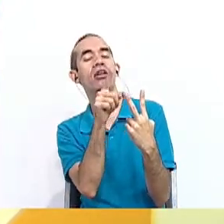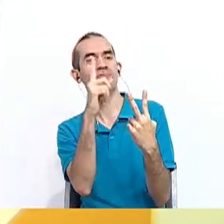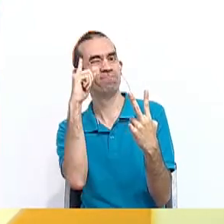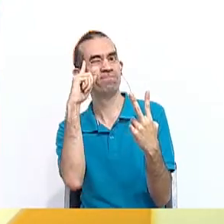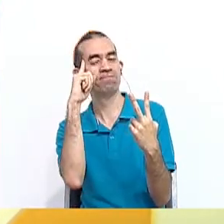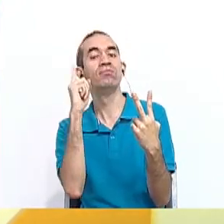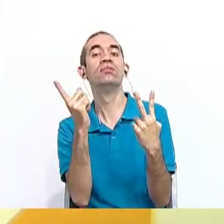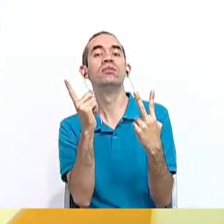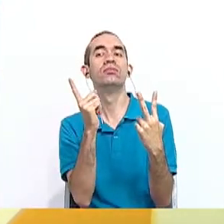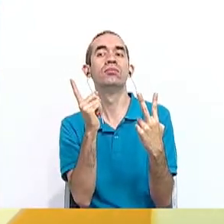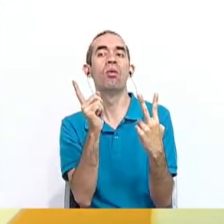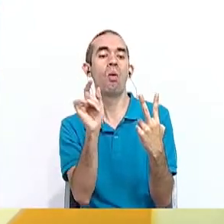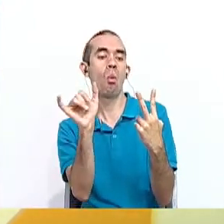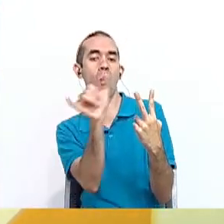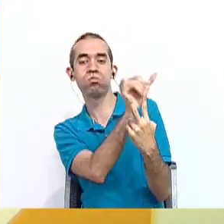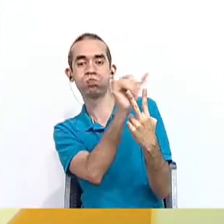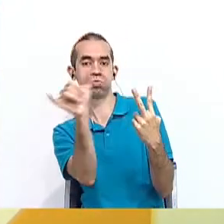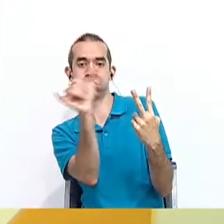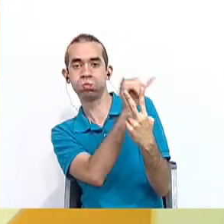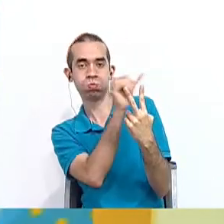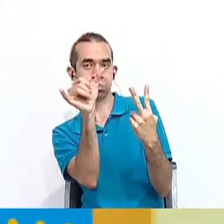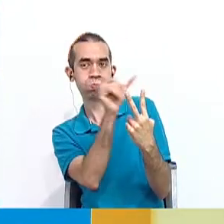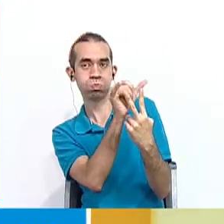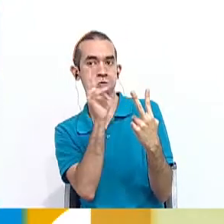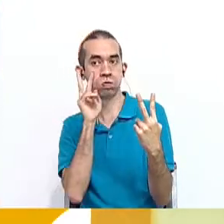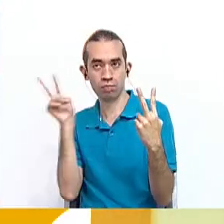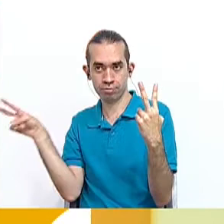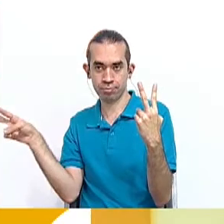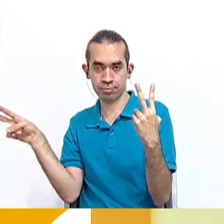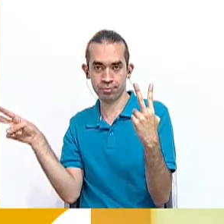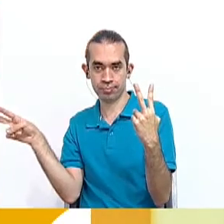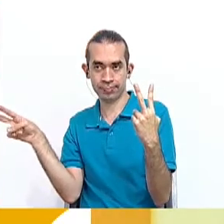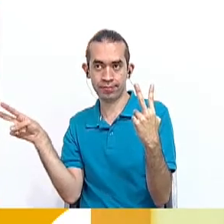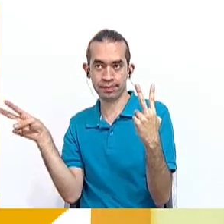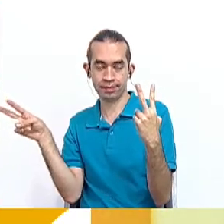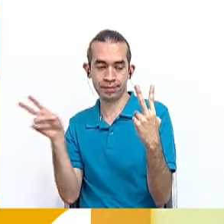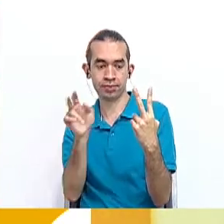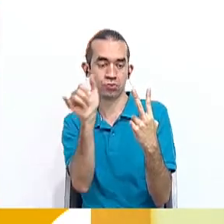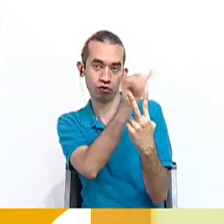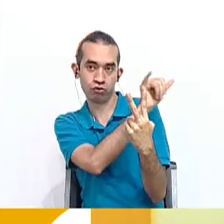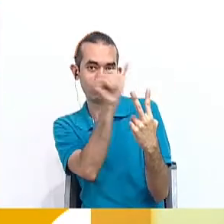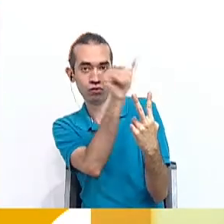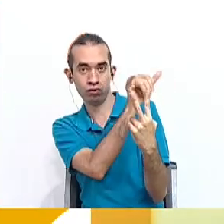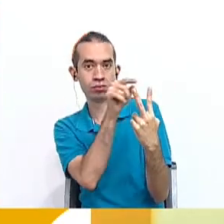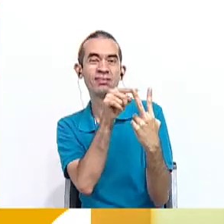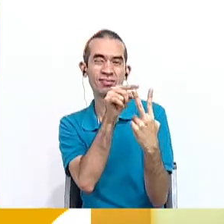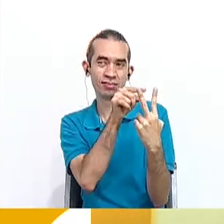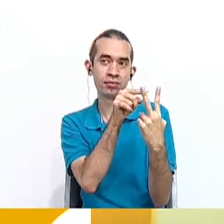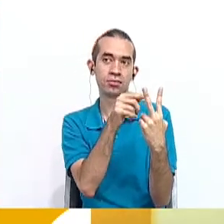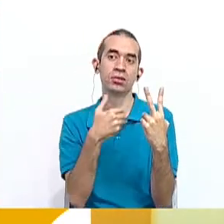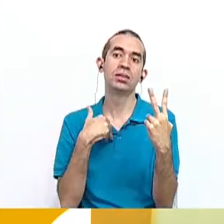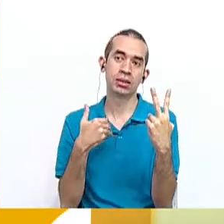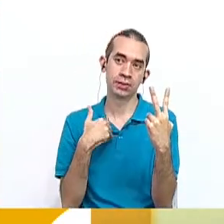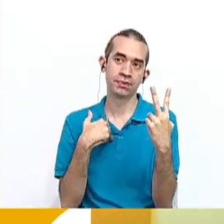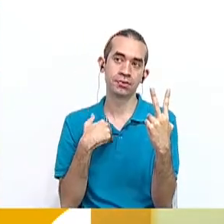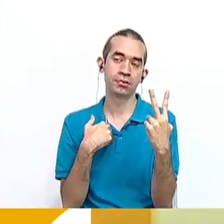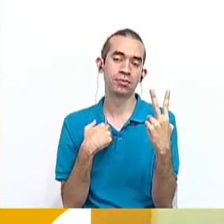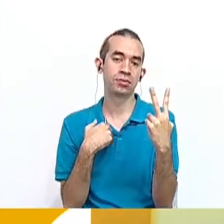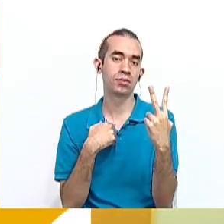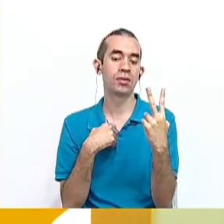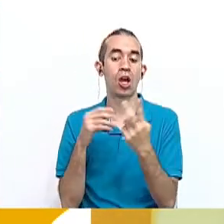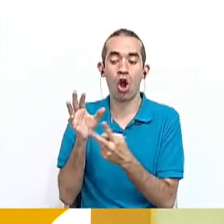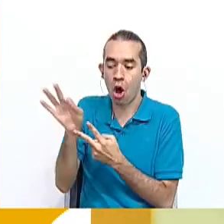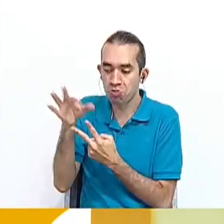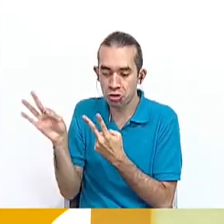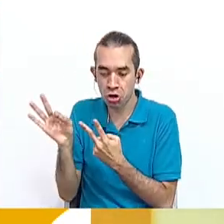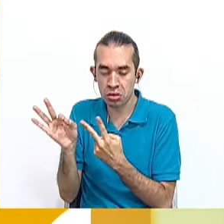el concepto de homocigoto. La condición homocigota se da cuando se presentan dos alelos